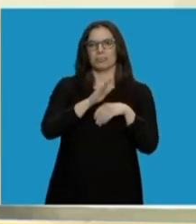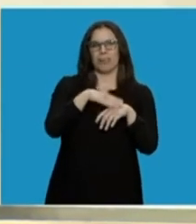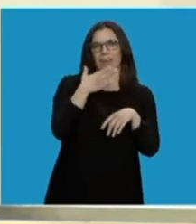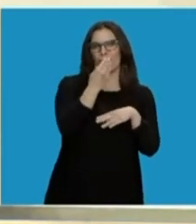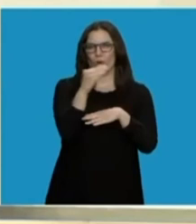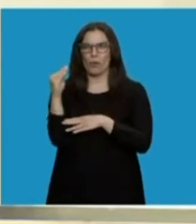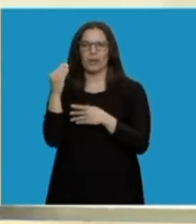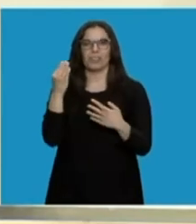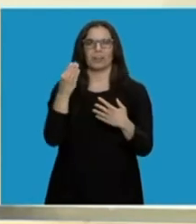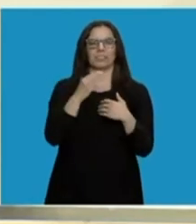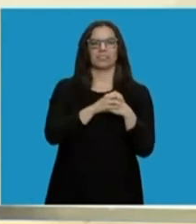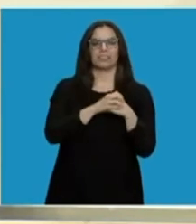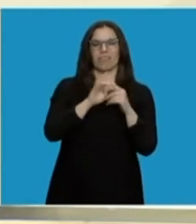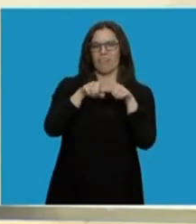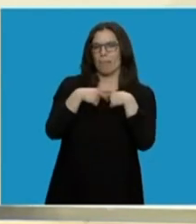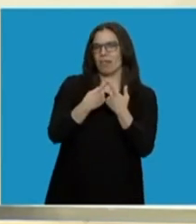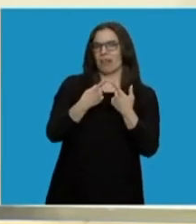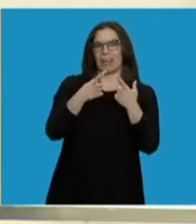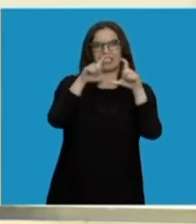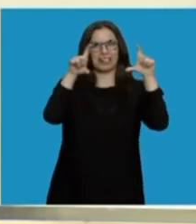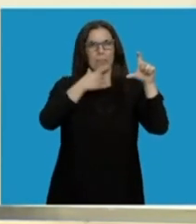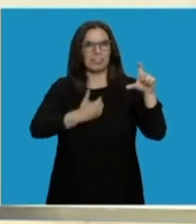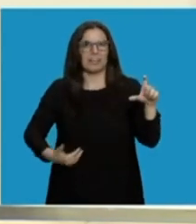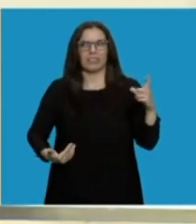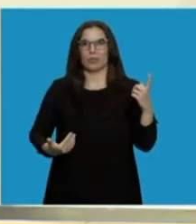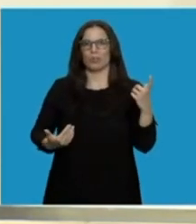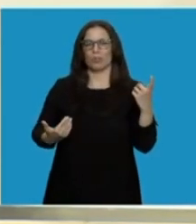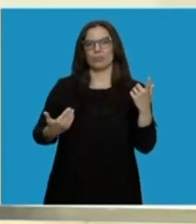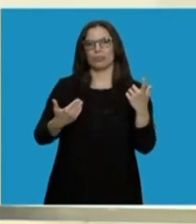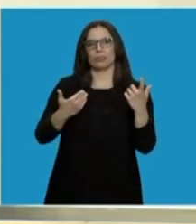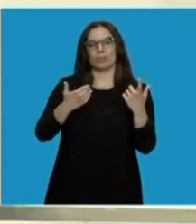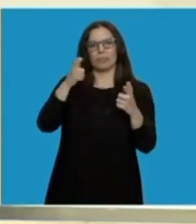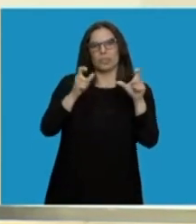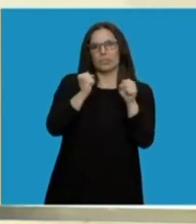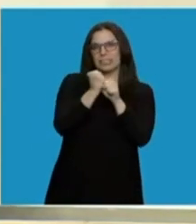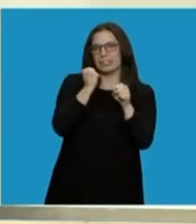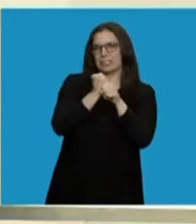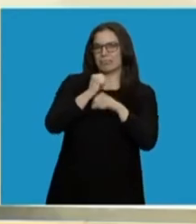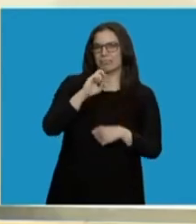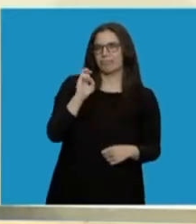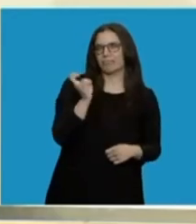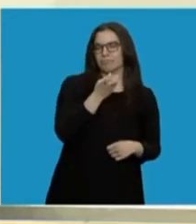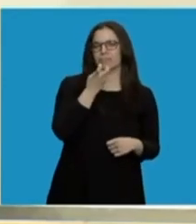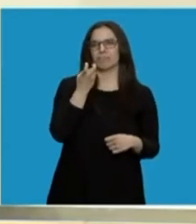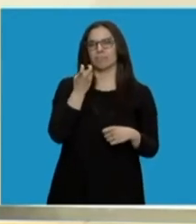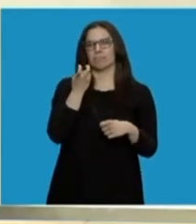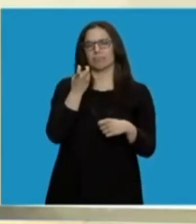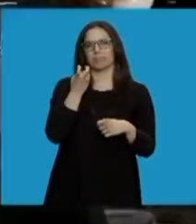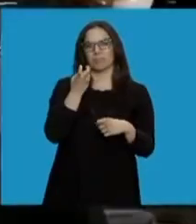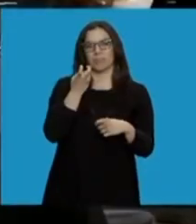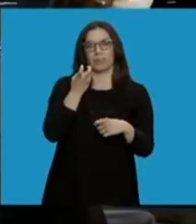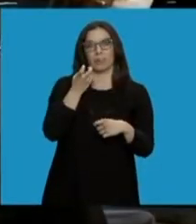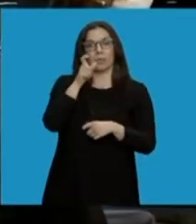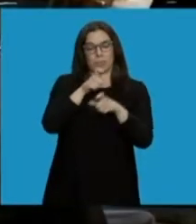chavales, para las familias, los empresarios, para los trabajadores, para los que